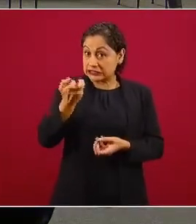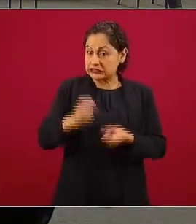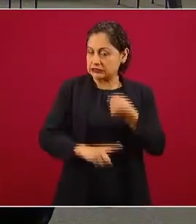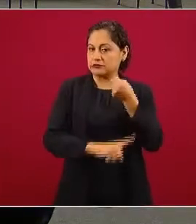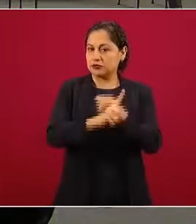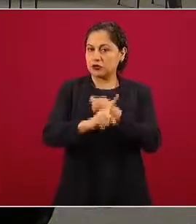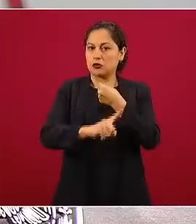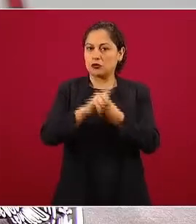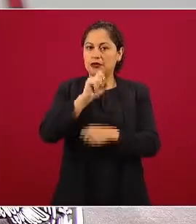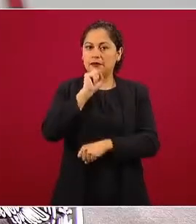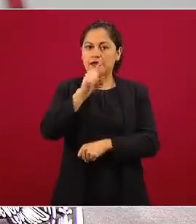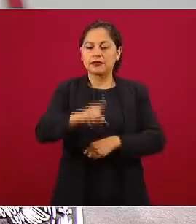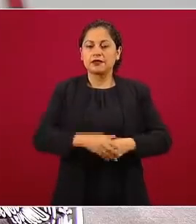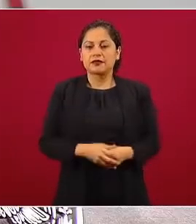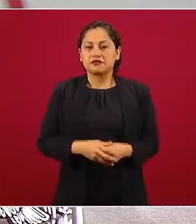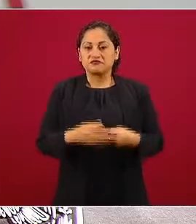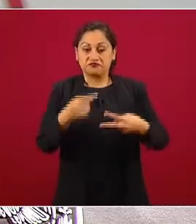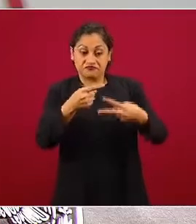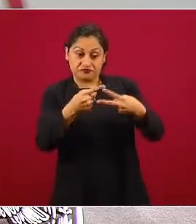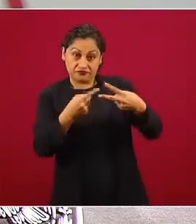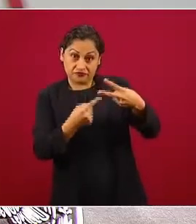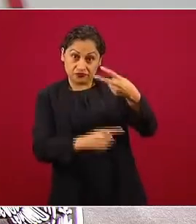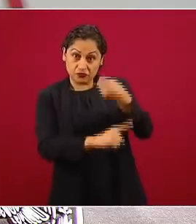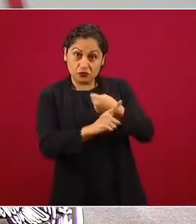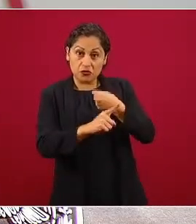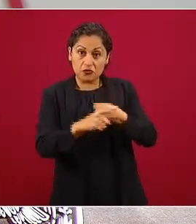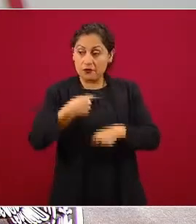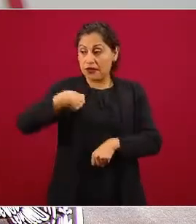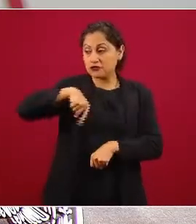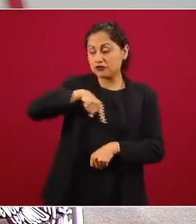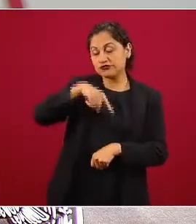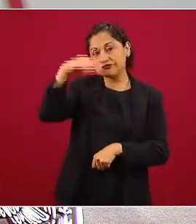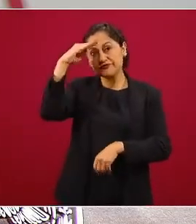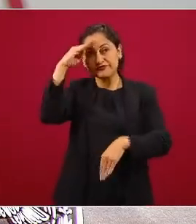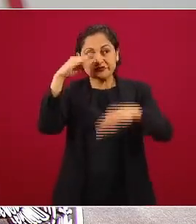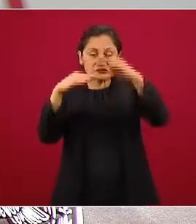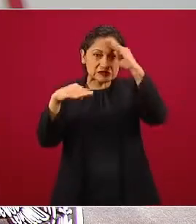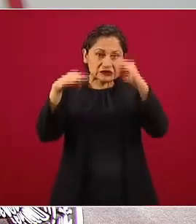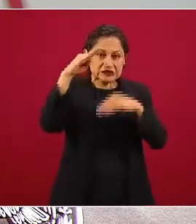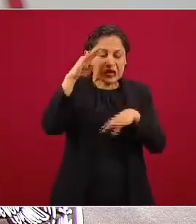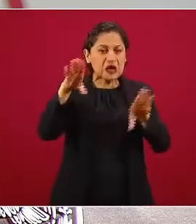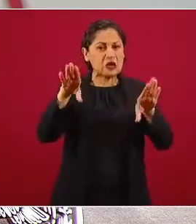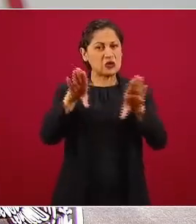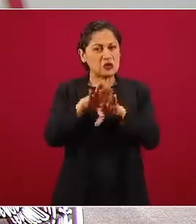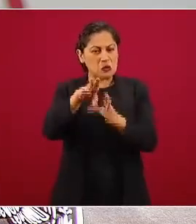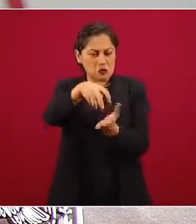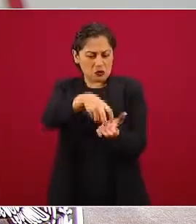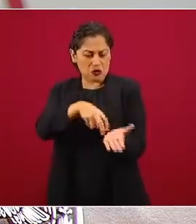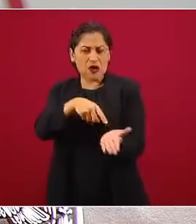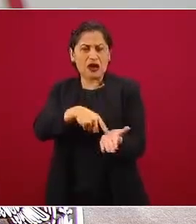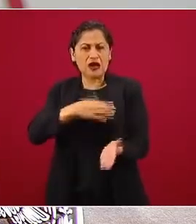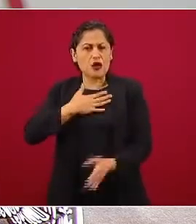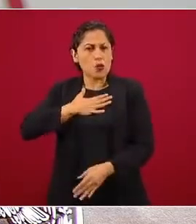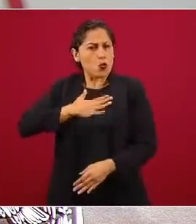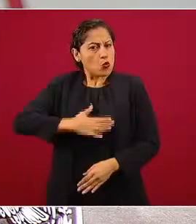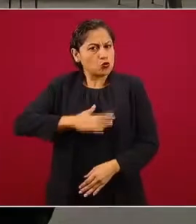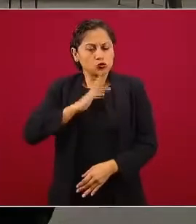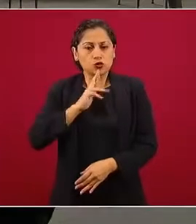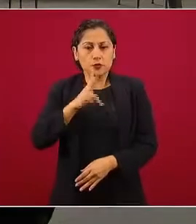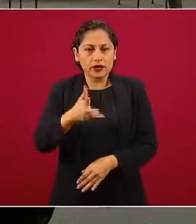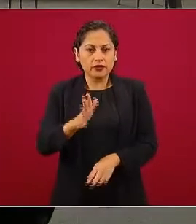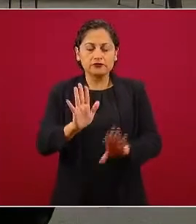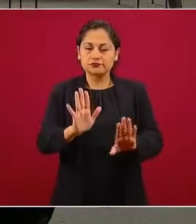Esto claramente planteaba un reto para tratar de diseñar un sistema que fuera más justo, un sistema que fuera más adecuado. Pero hay un problema.